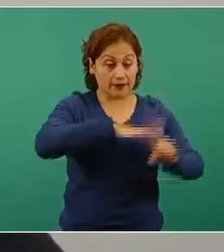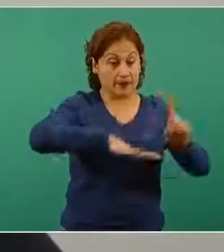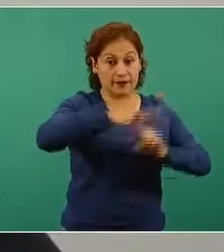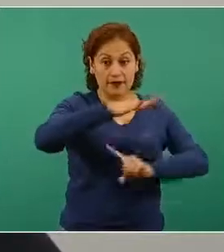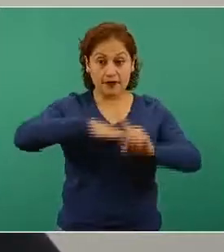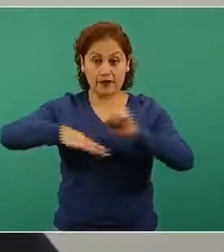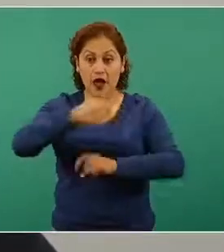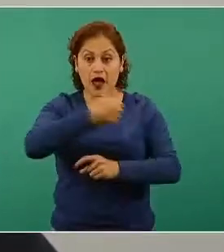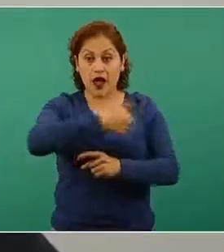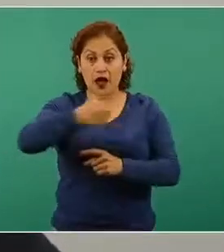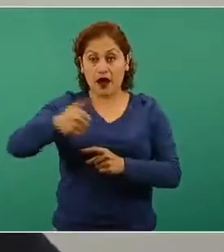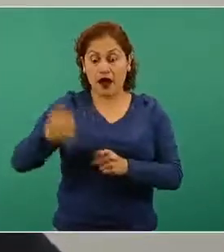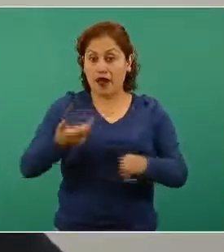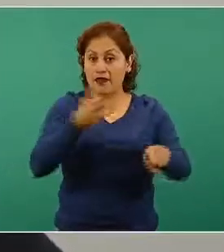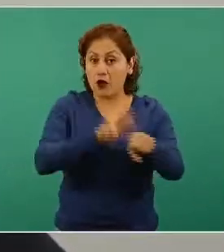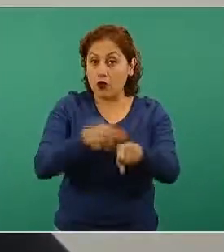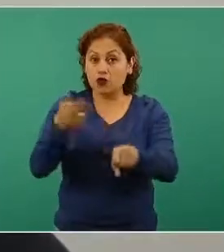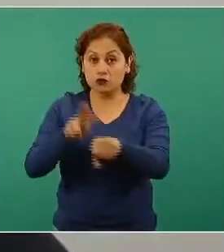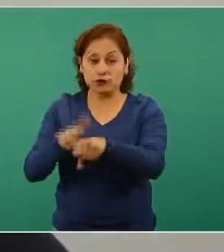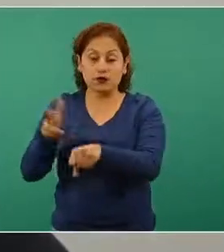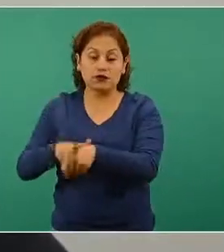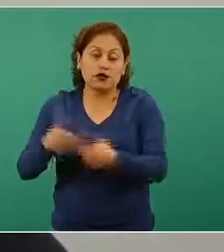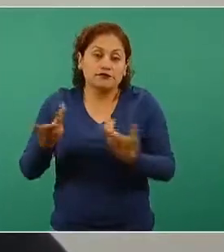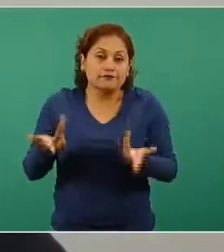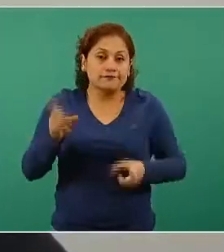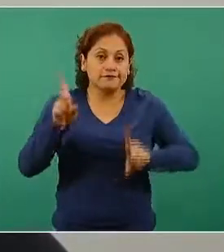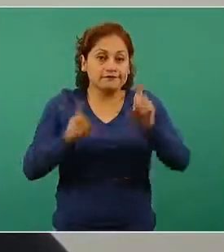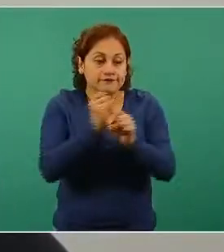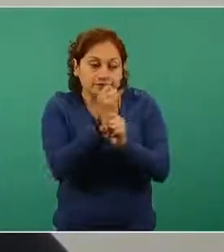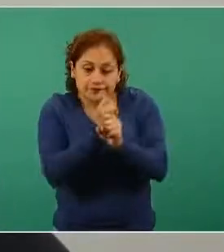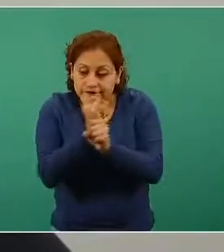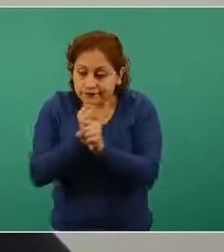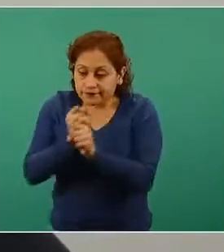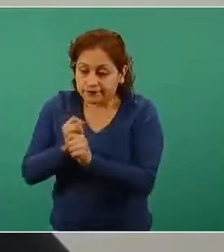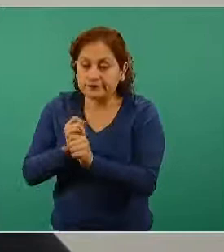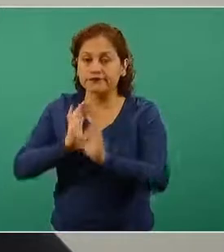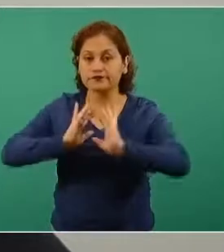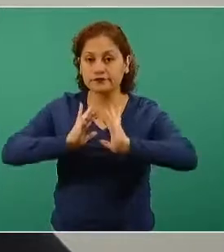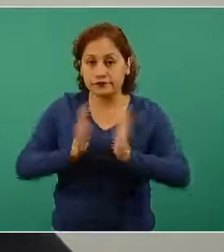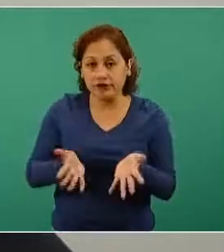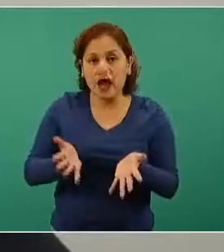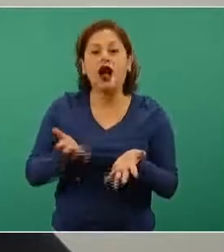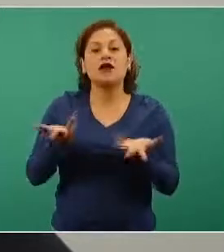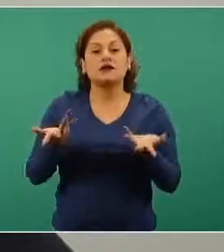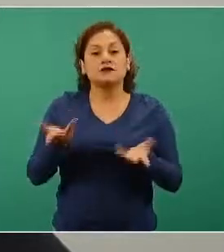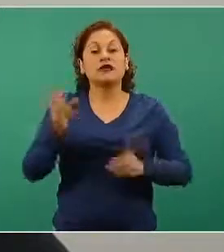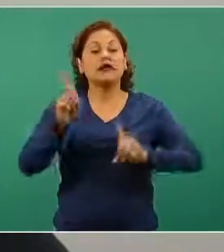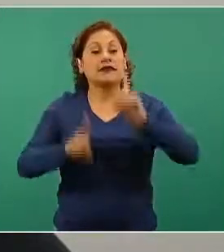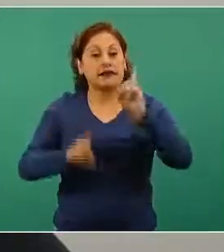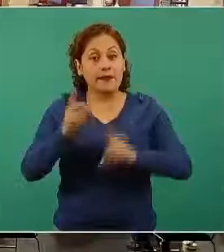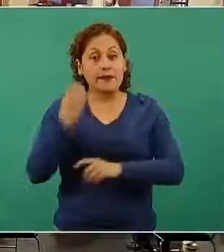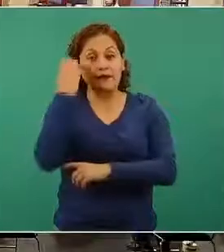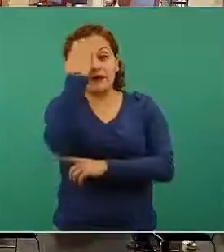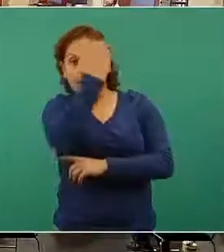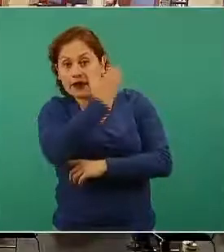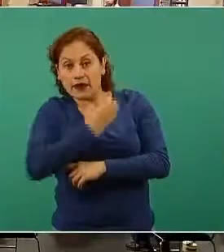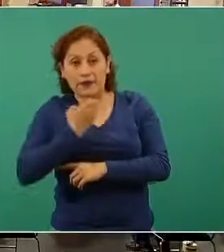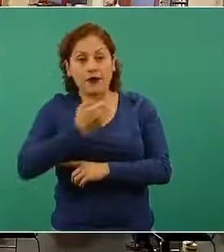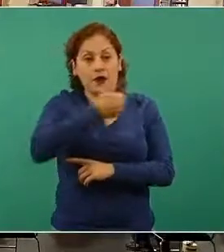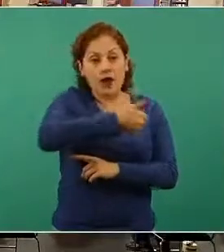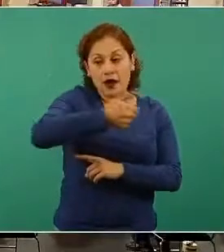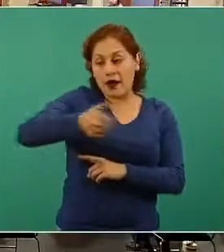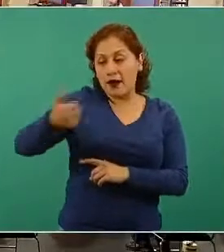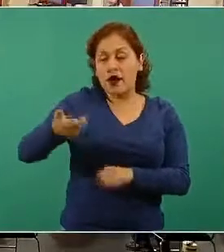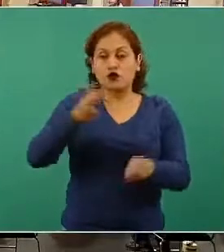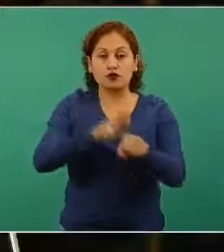identificados todos los elementos de cómo se puede operar este mecanismo, pero debe de ser analizado por cada una de las